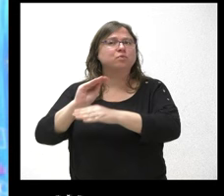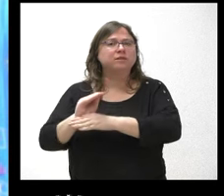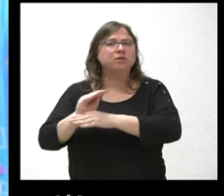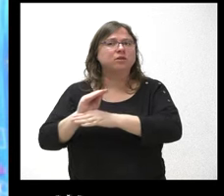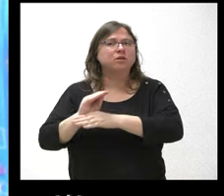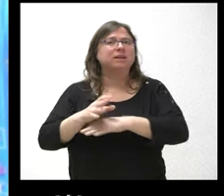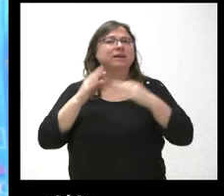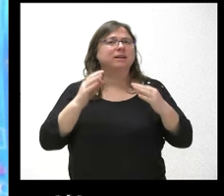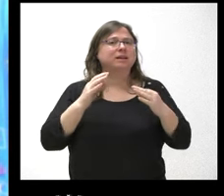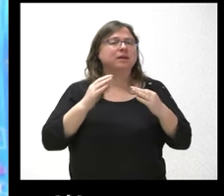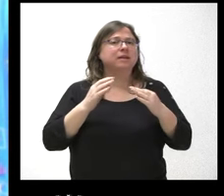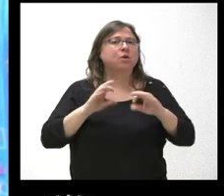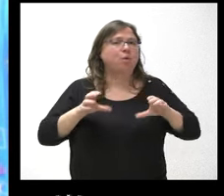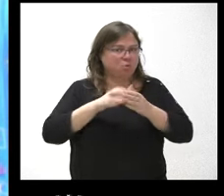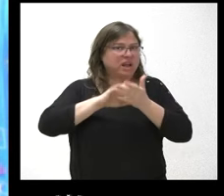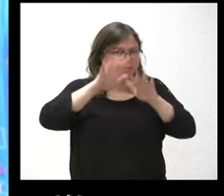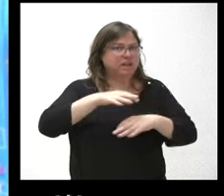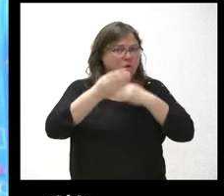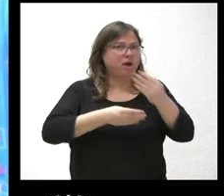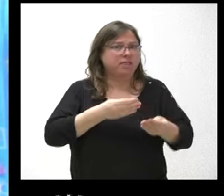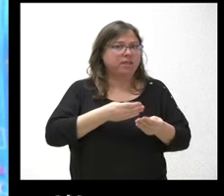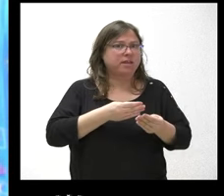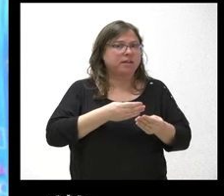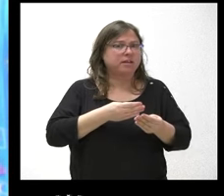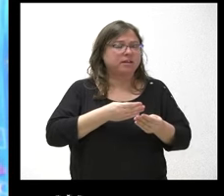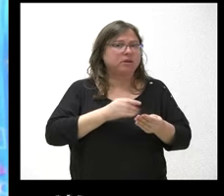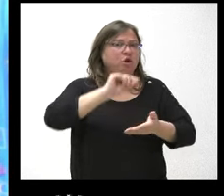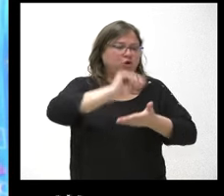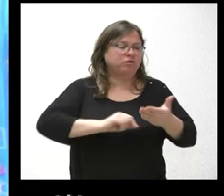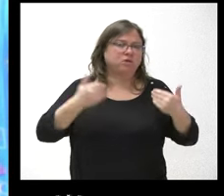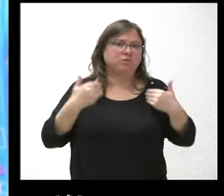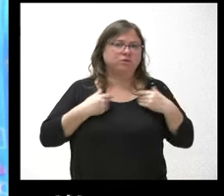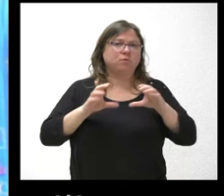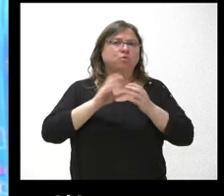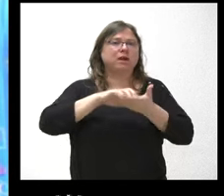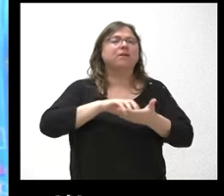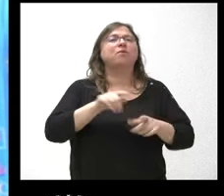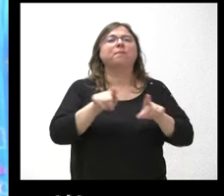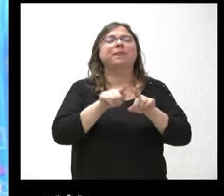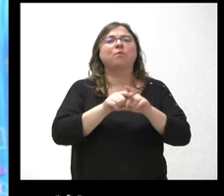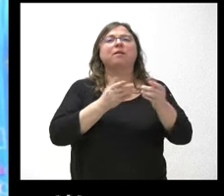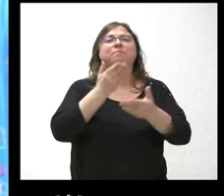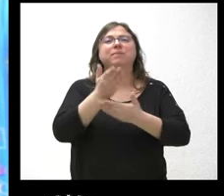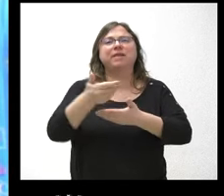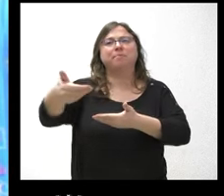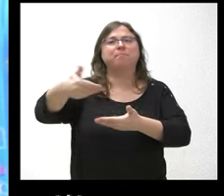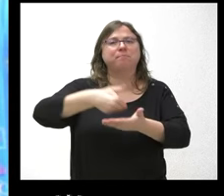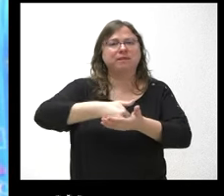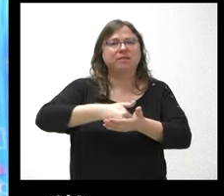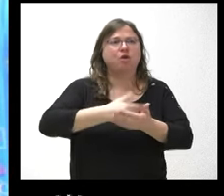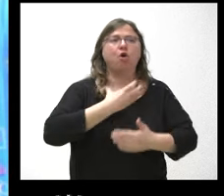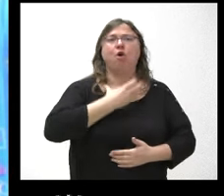caso, entonces va a ser la Junta de Castilla y León. No se va a solicitar las peticiones de los